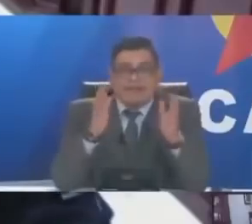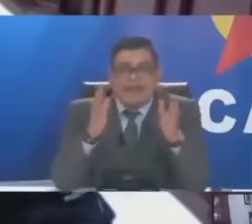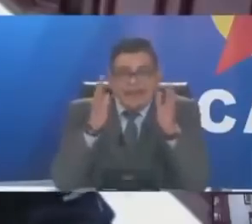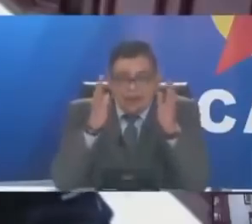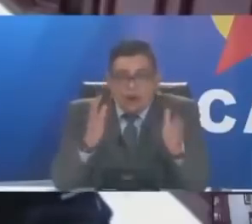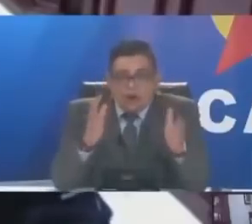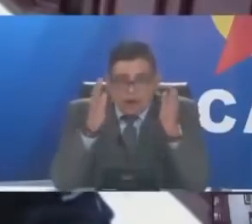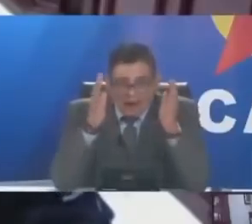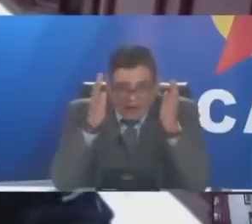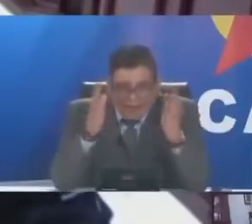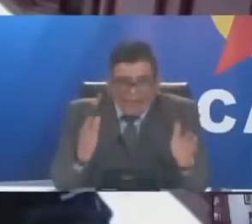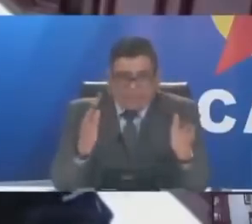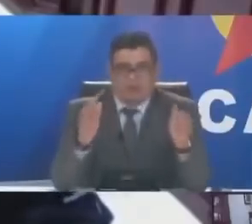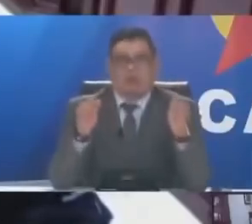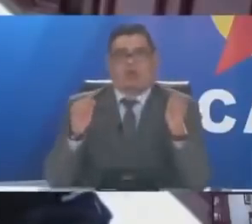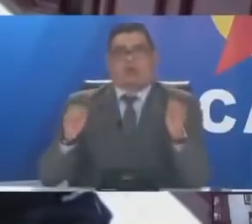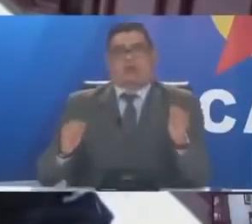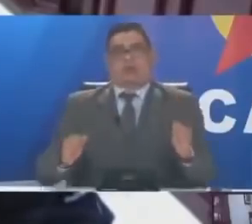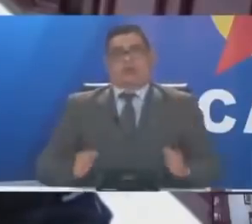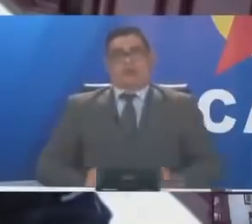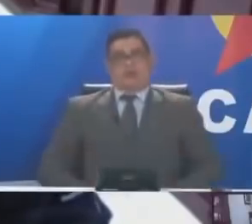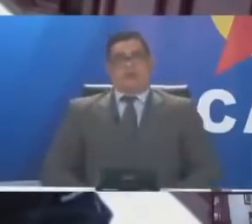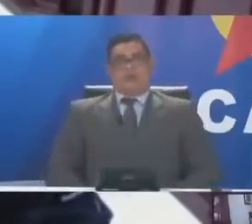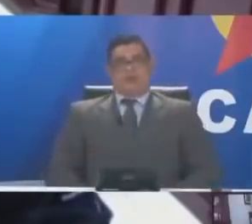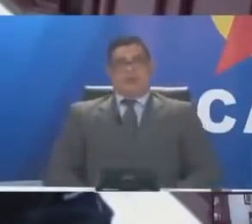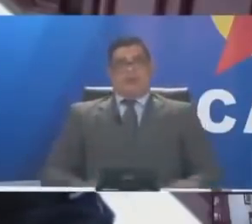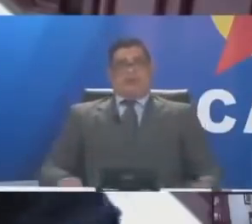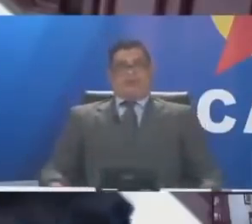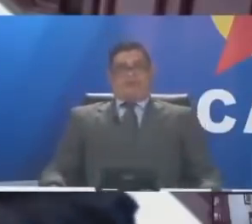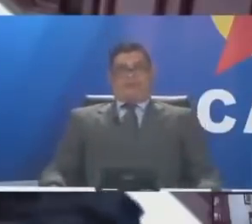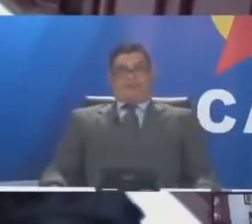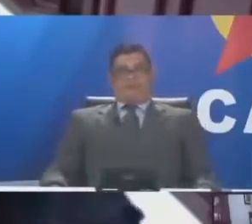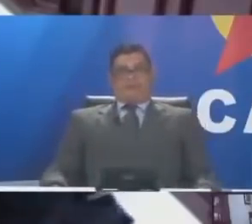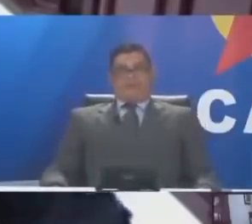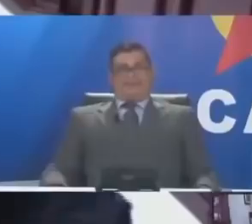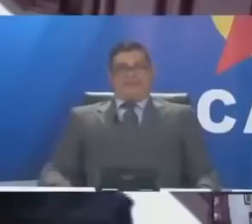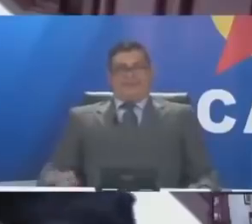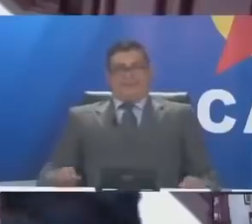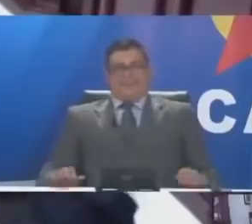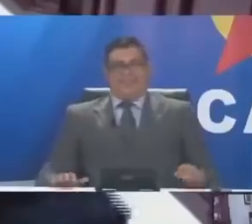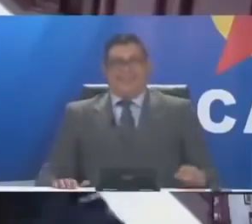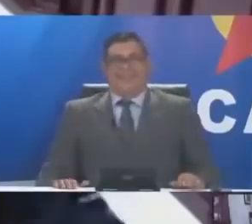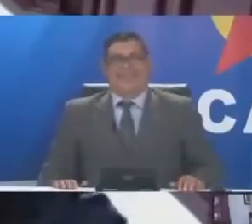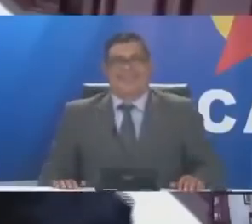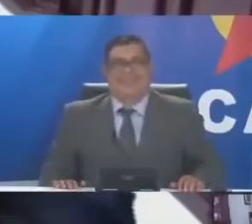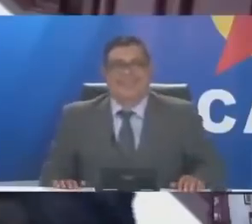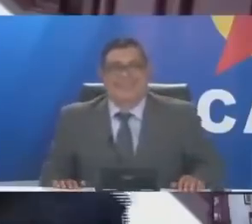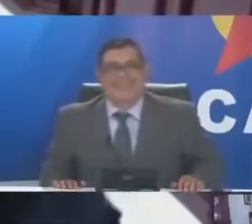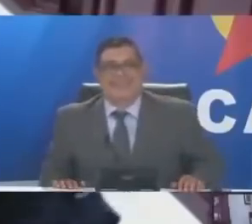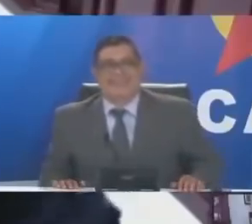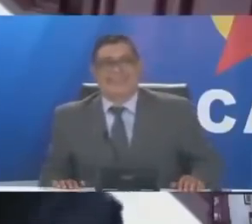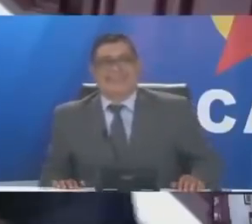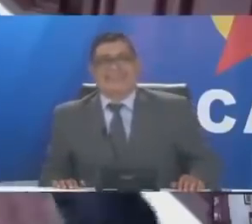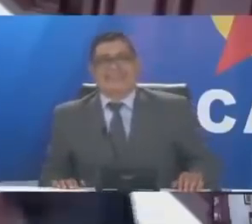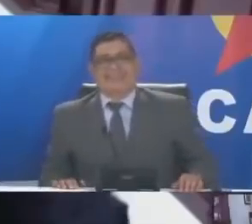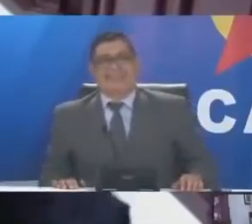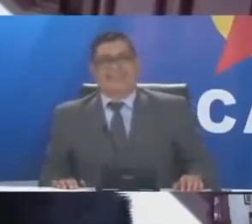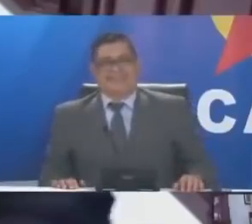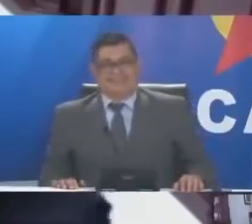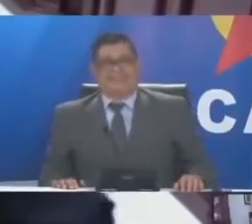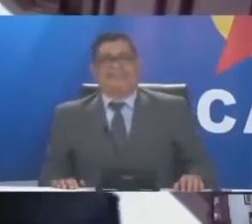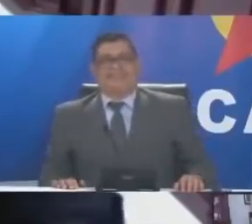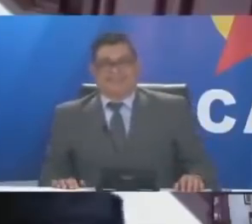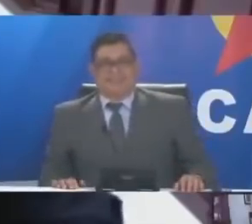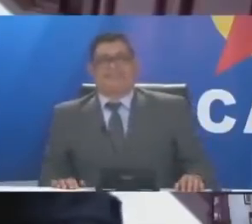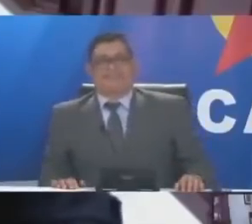puede enfrentar el odio en las redes pastor 1 usted no es el centro